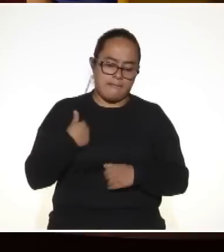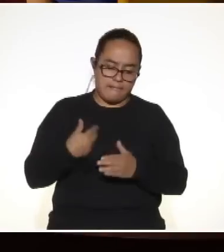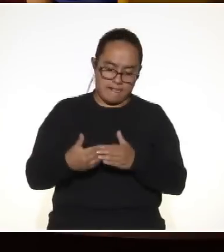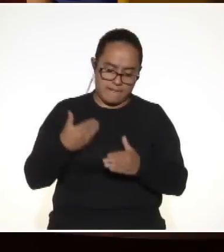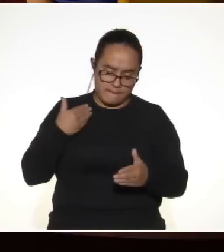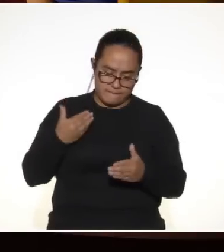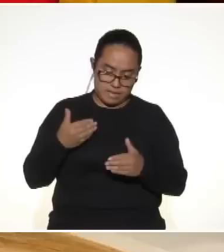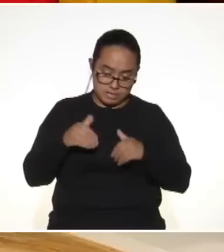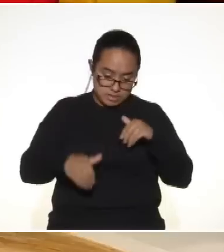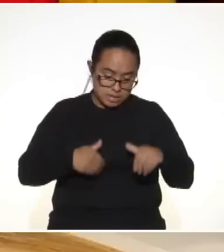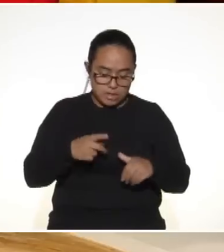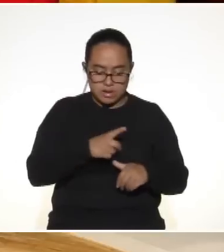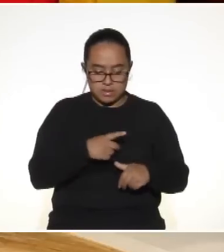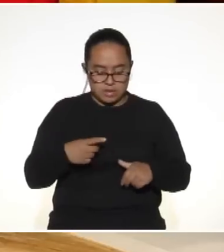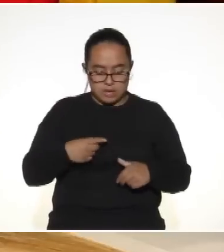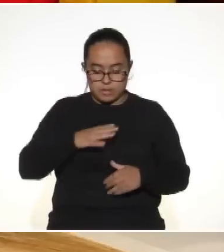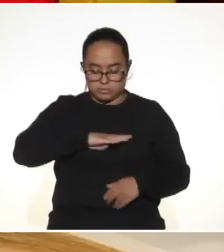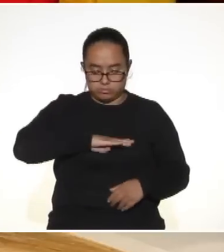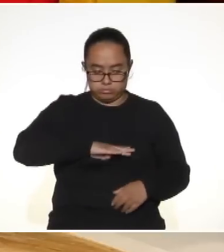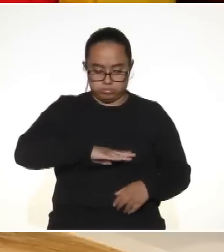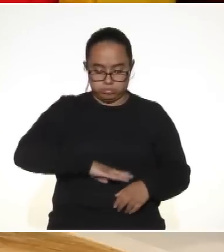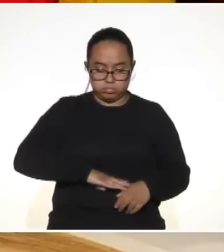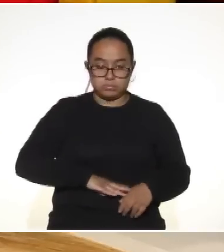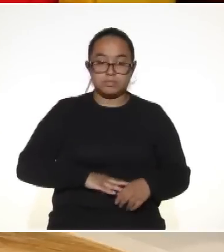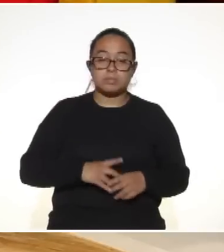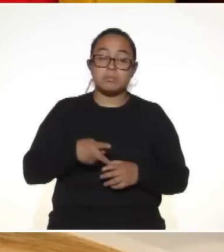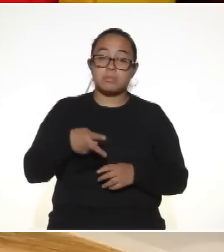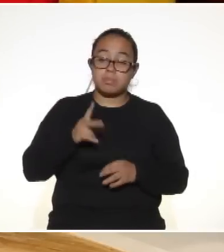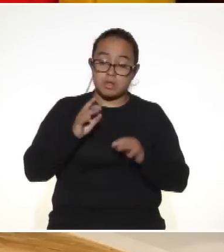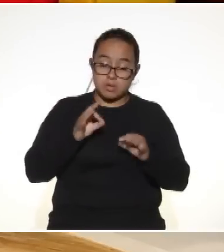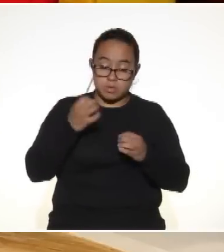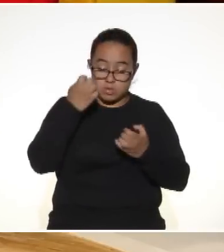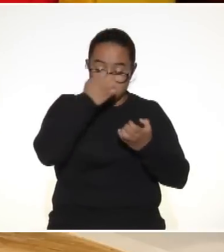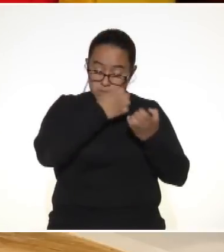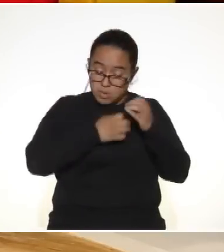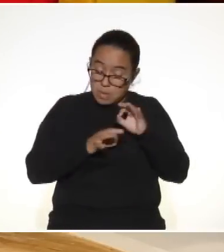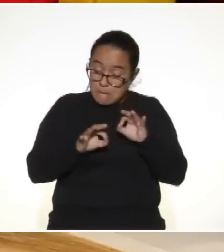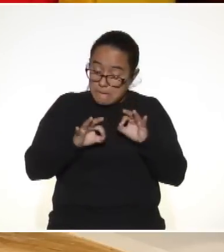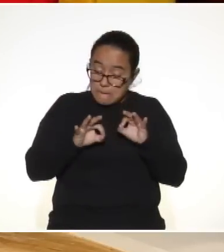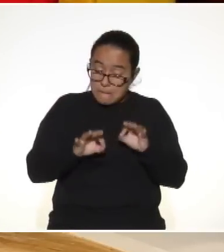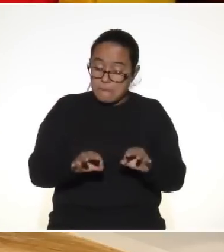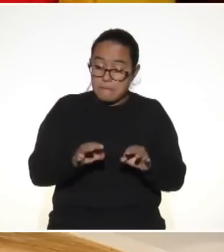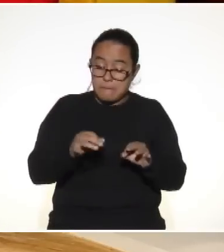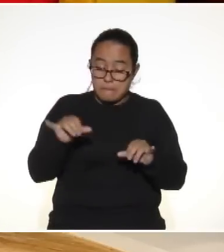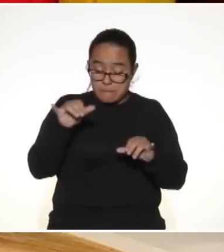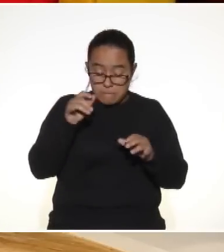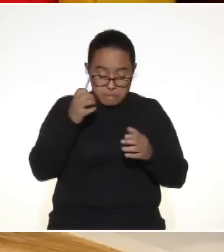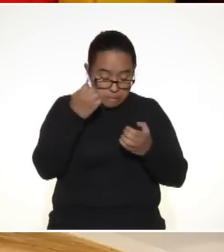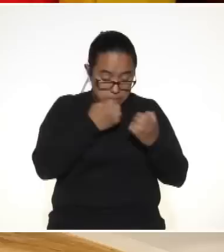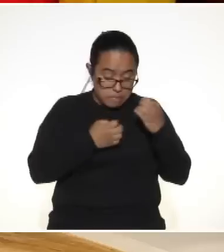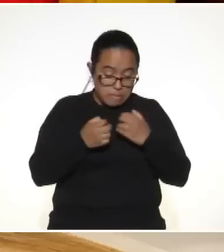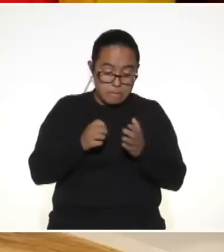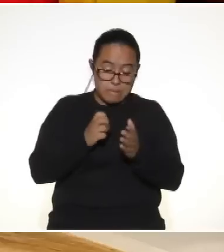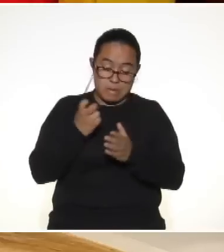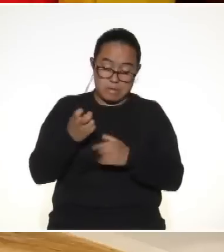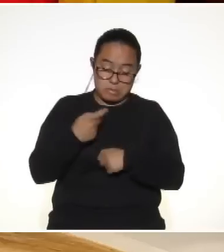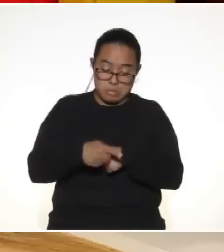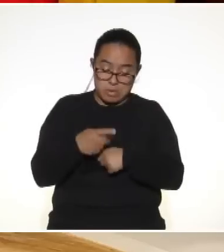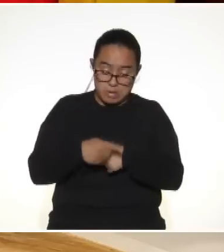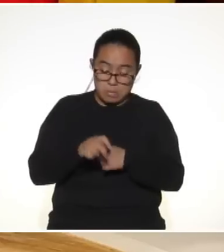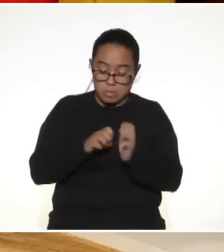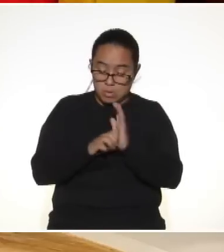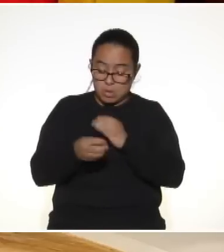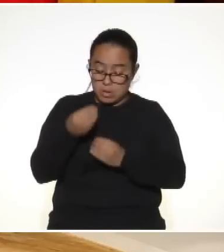nadar. Realmente no hay un estudio científico concluyente que nos diga que nos pone en mayor riesgo